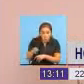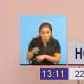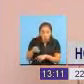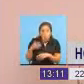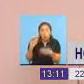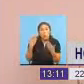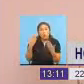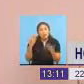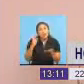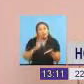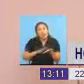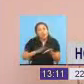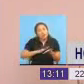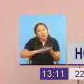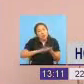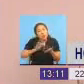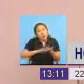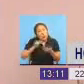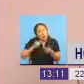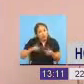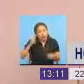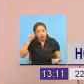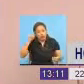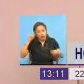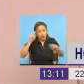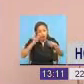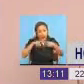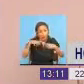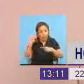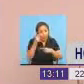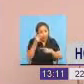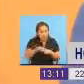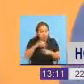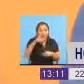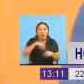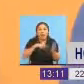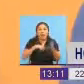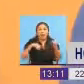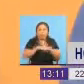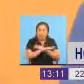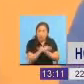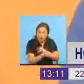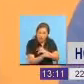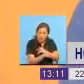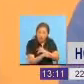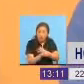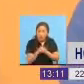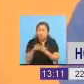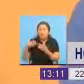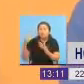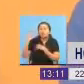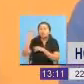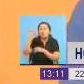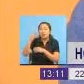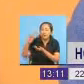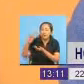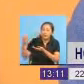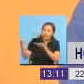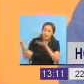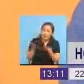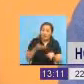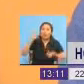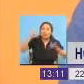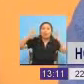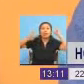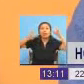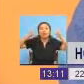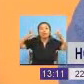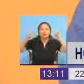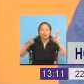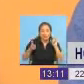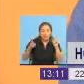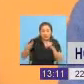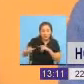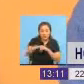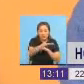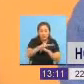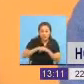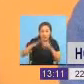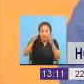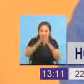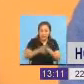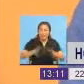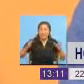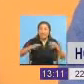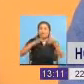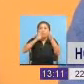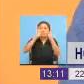nuevo desafío que tenemos los capitalinos o simplemente invitarlos a que disfruten este este gran lugar este gran